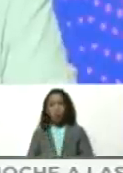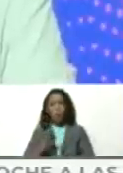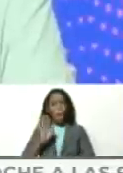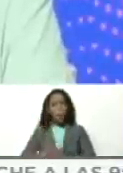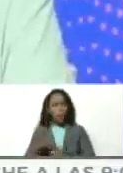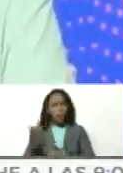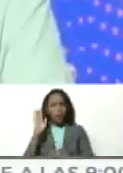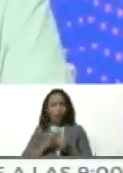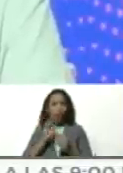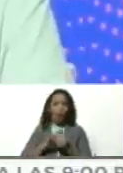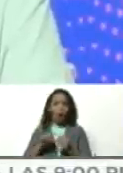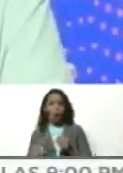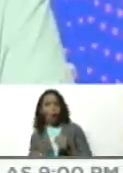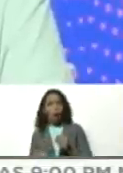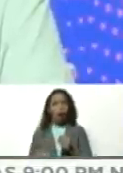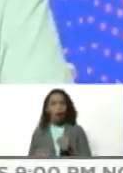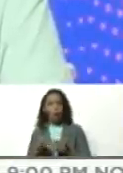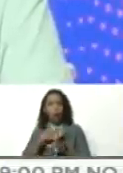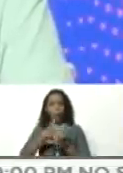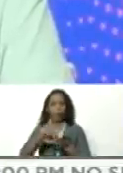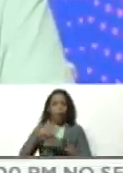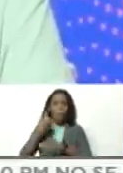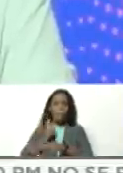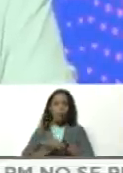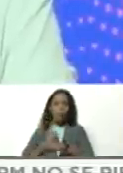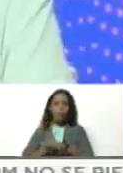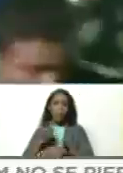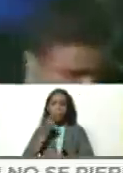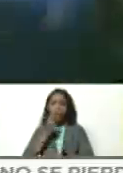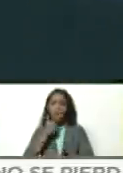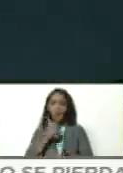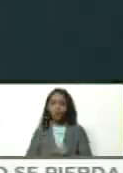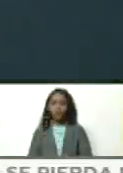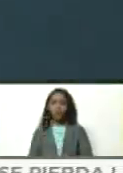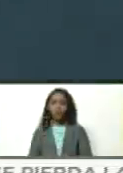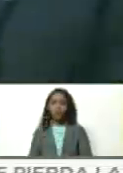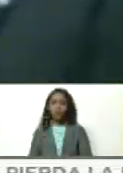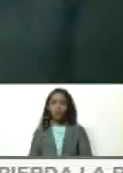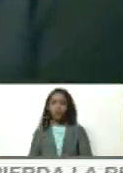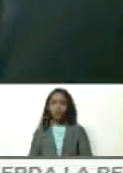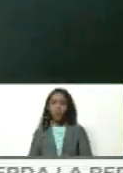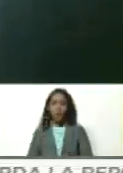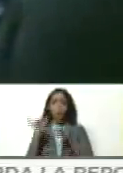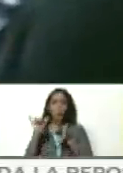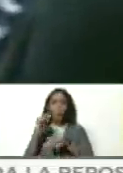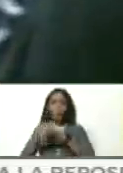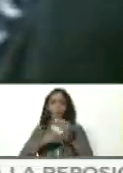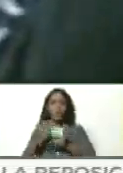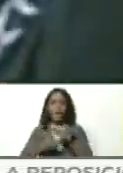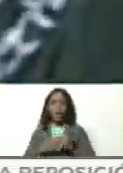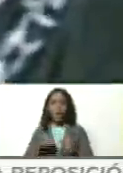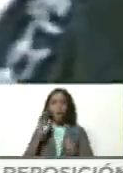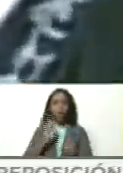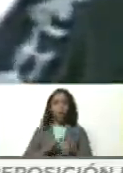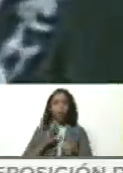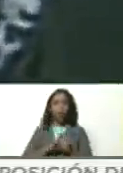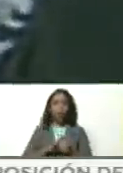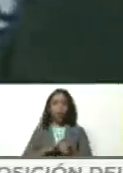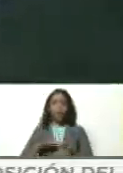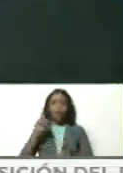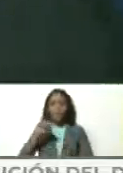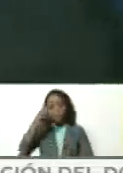me cantó, porque compartimos un momento bonito. Lo mismo hicieron con Juan Gabriel hace 8 años.